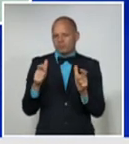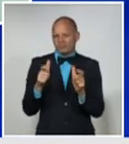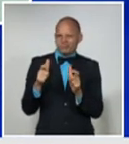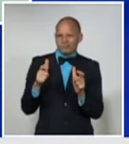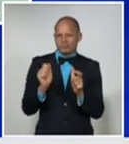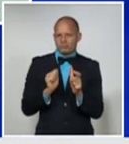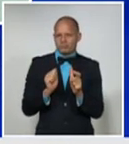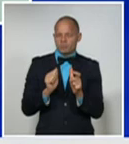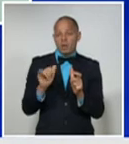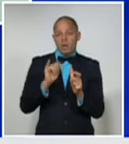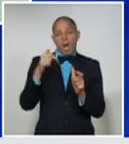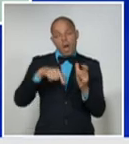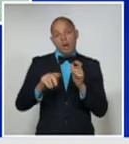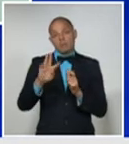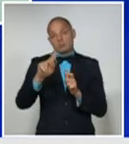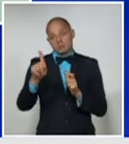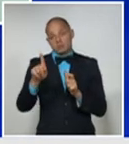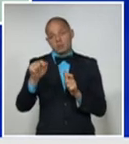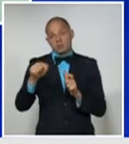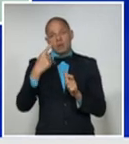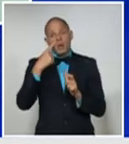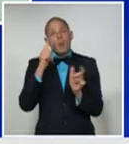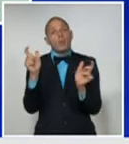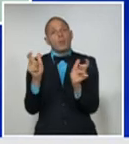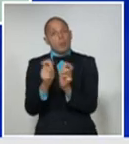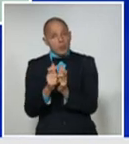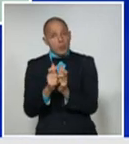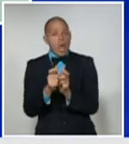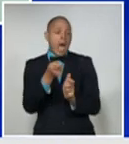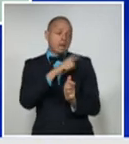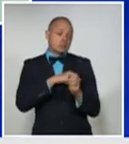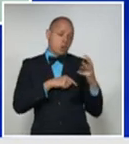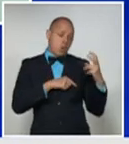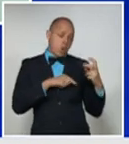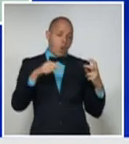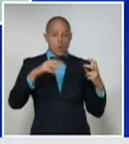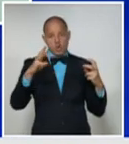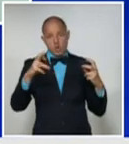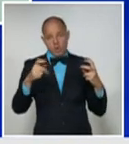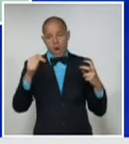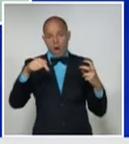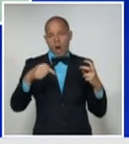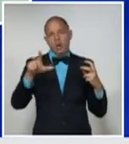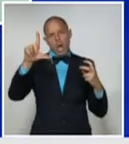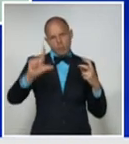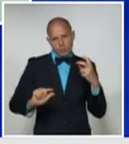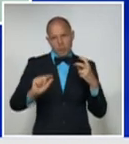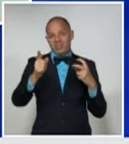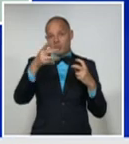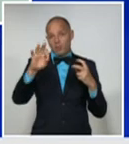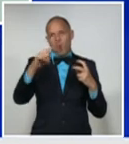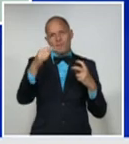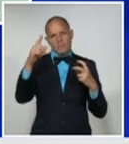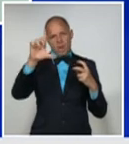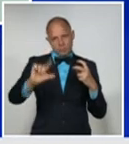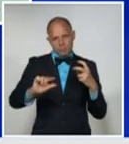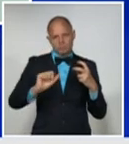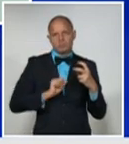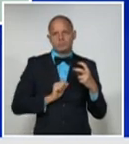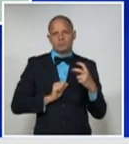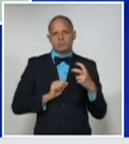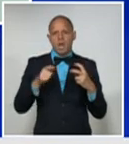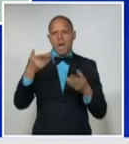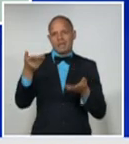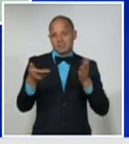estos 31 casos significan 18 menos en comparación con la jornada anterior. Y, como